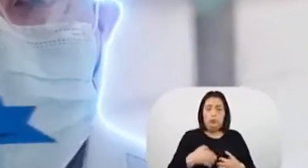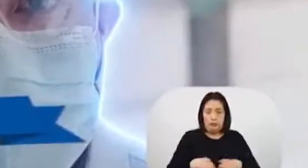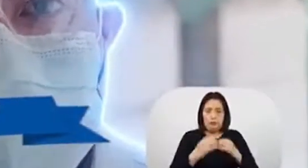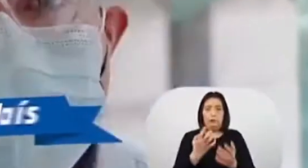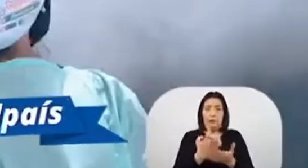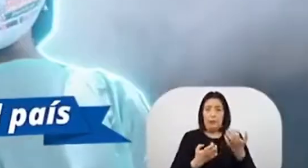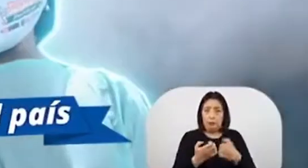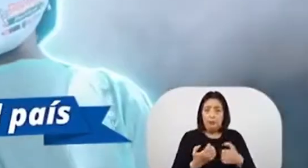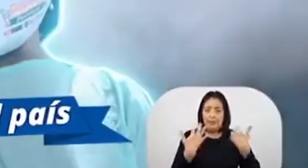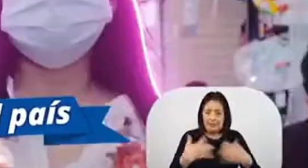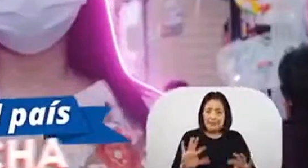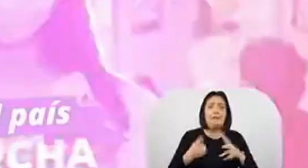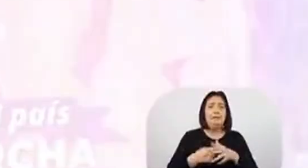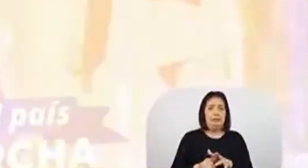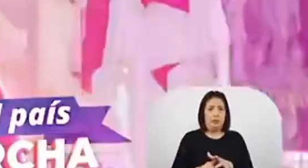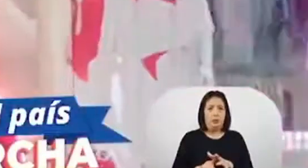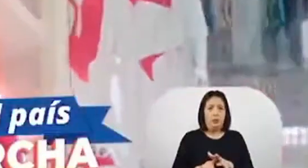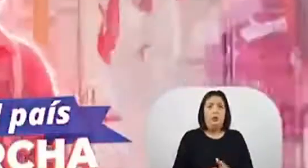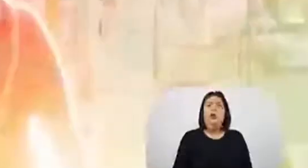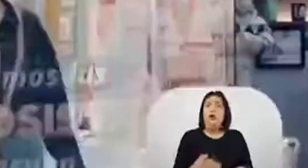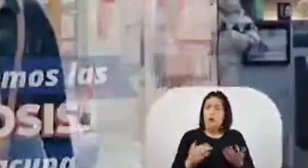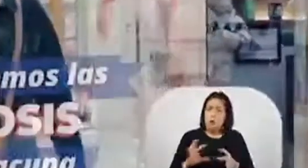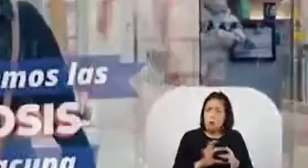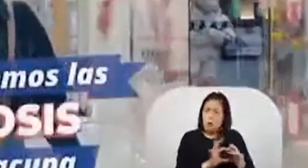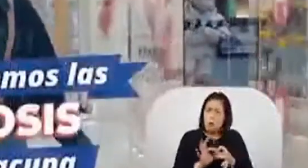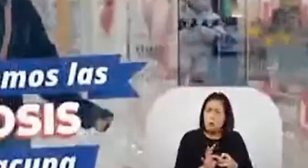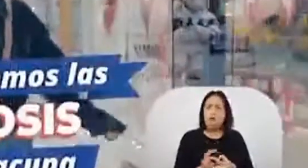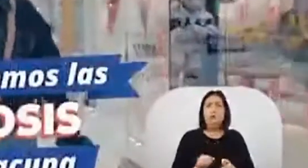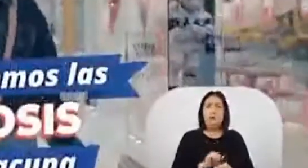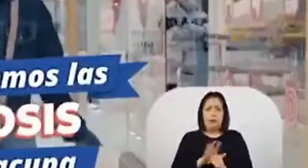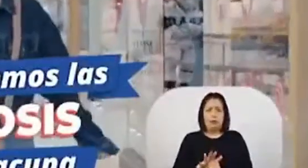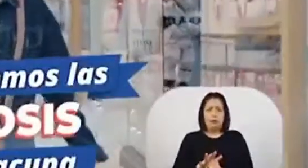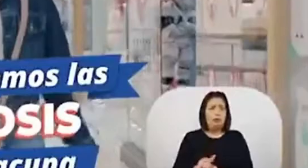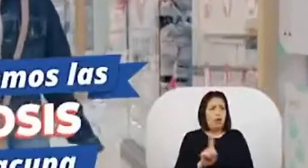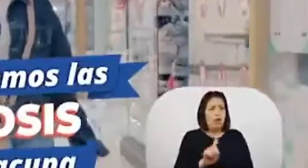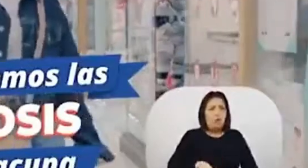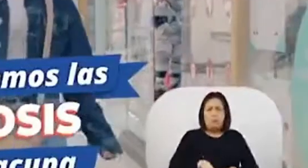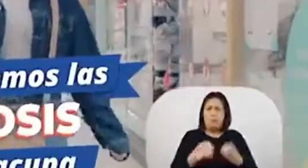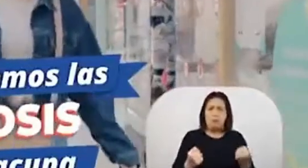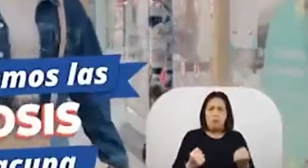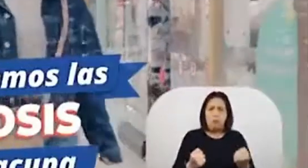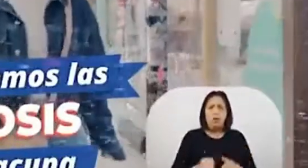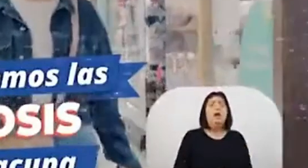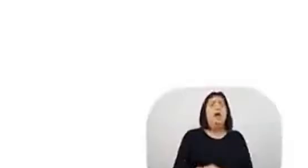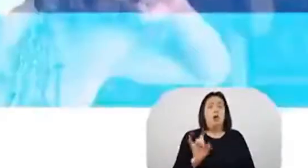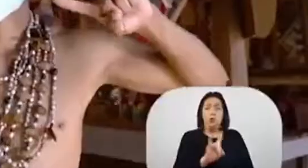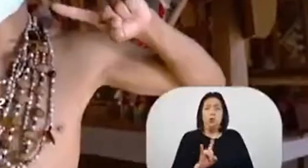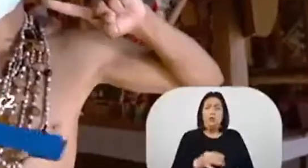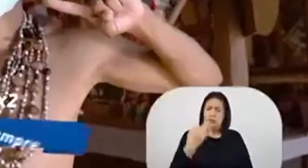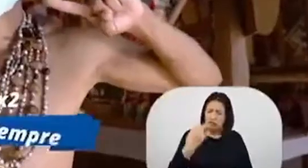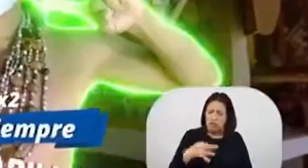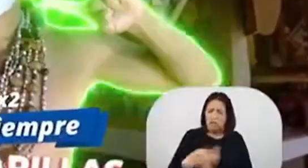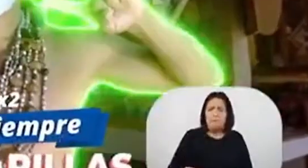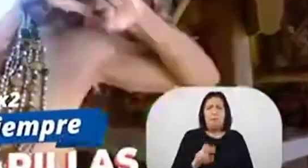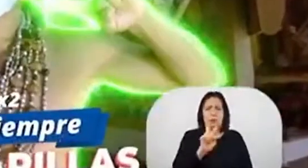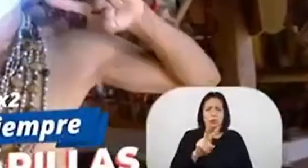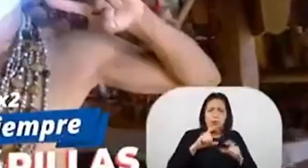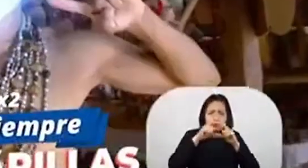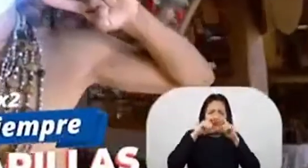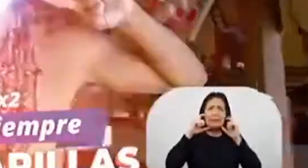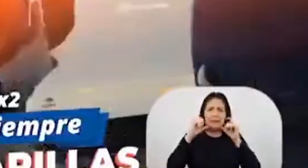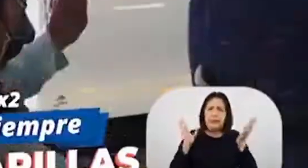La reactivación del país está en marcha. Por eso, de las dos dosis de la vacuna, yo no me olvido. Usemos siempre